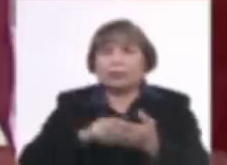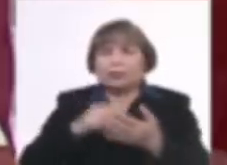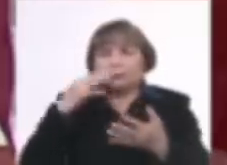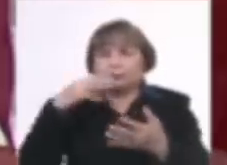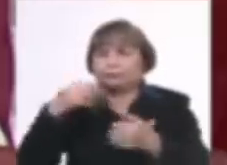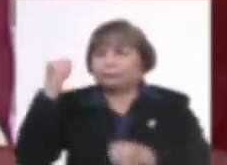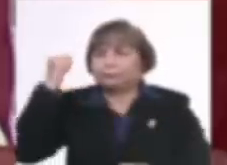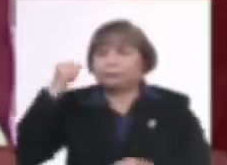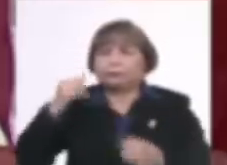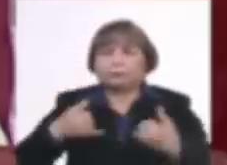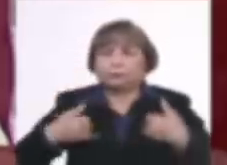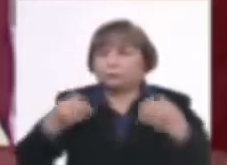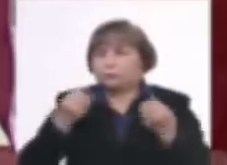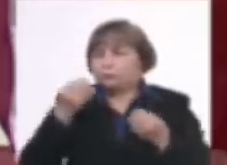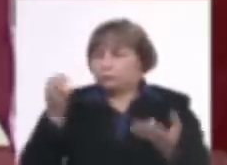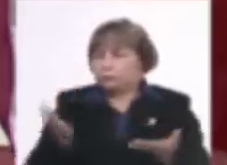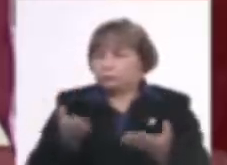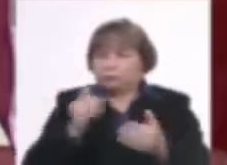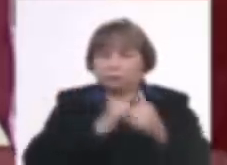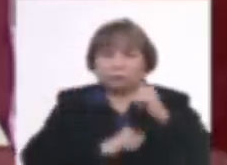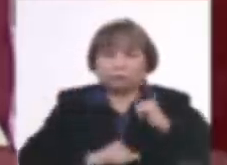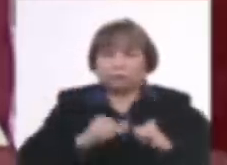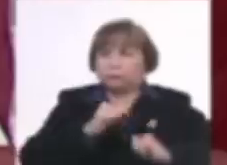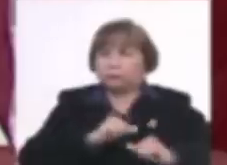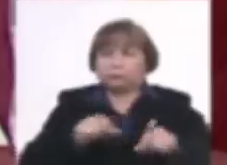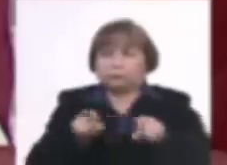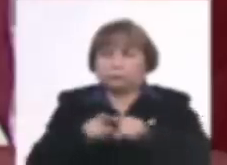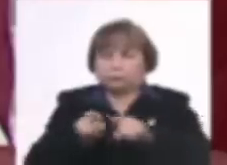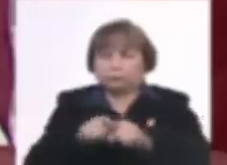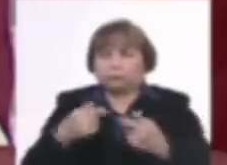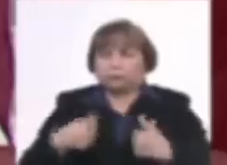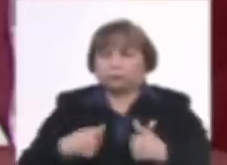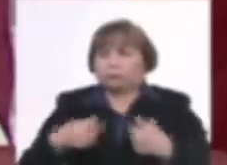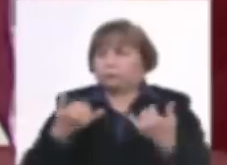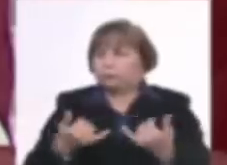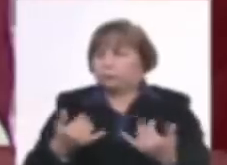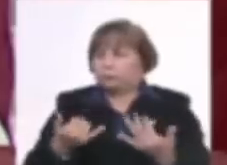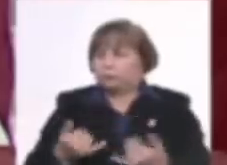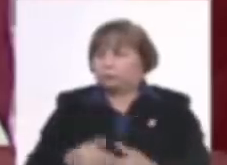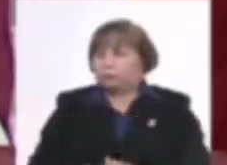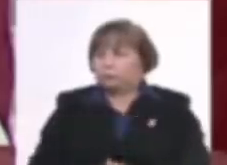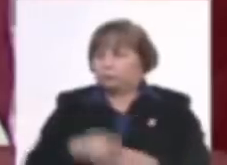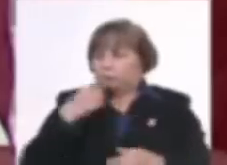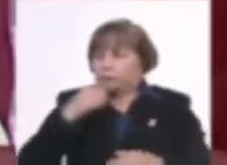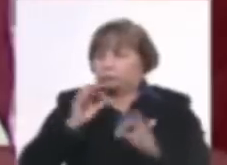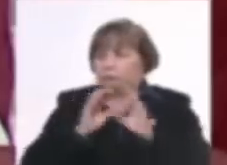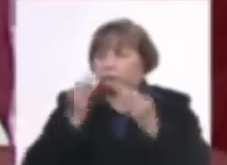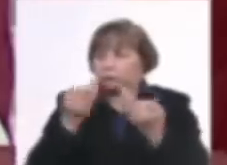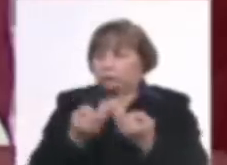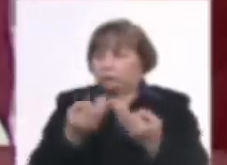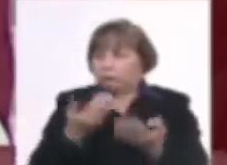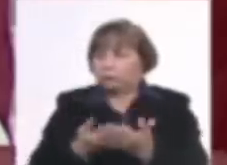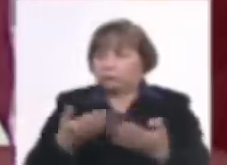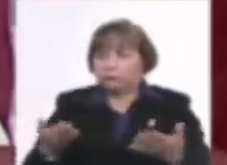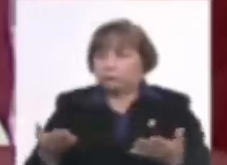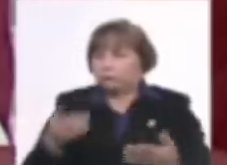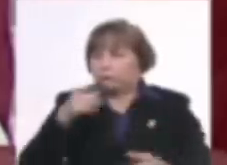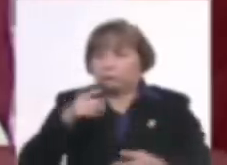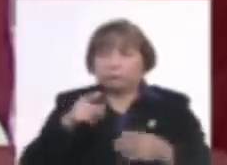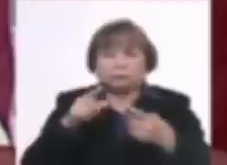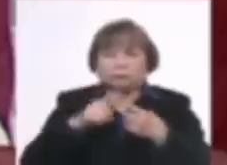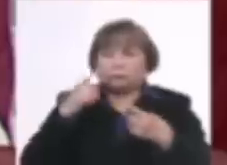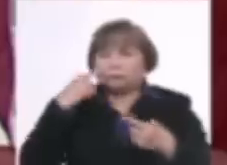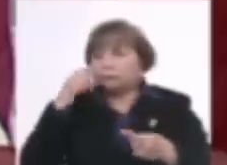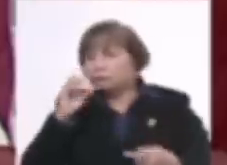Hay muchos jóvenes aquí que sufren lo mismo que yo estoy sufriendo ahorita. Eres familia de... tu